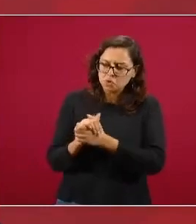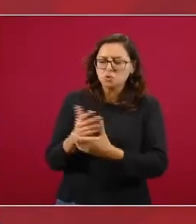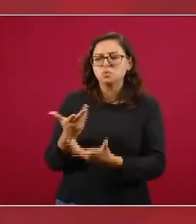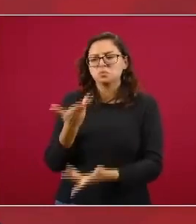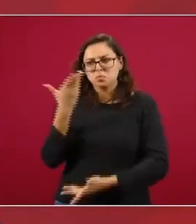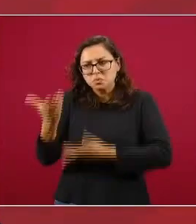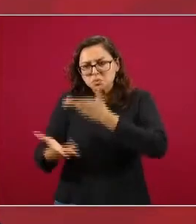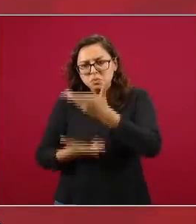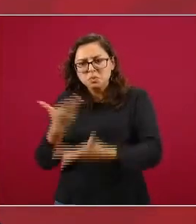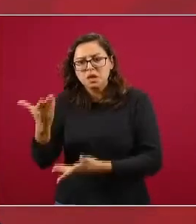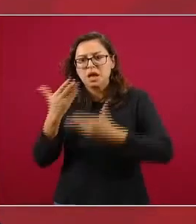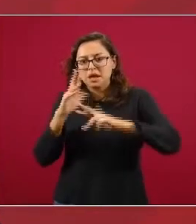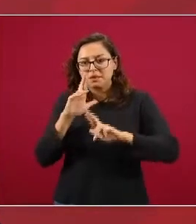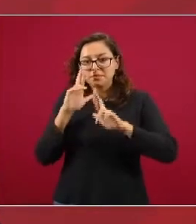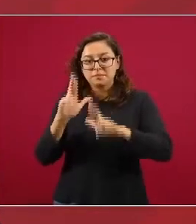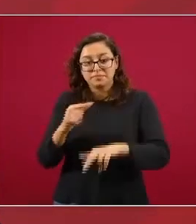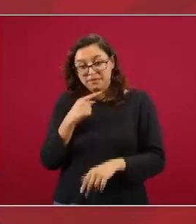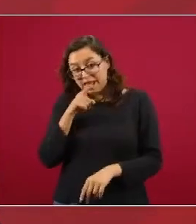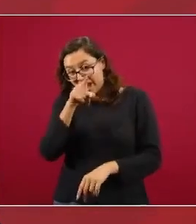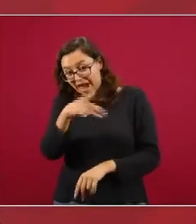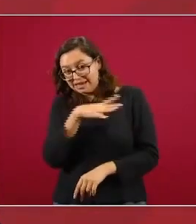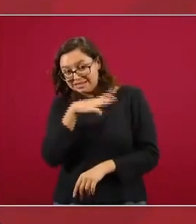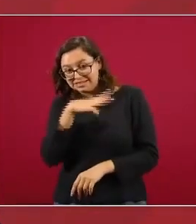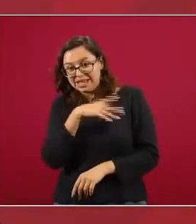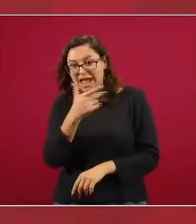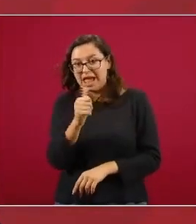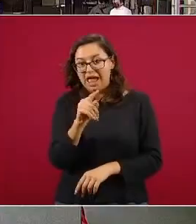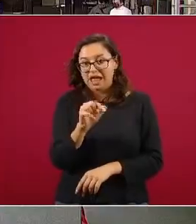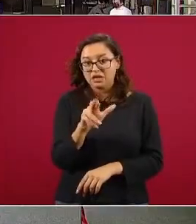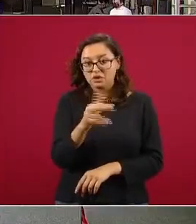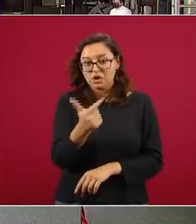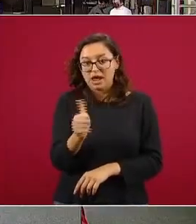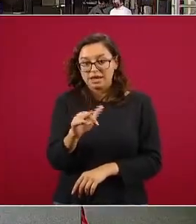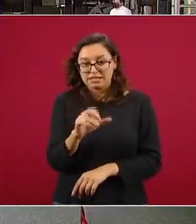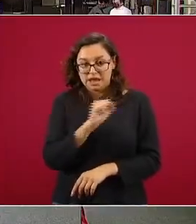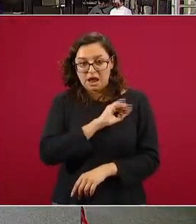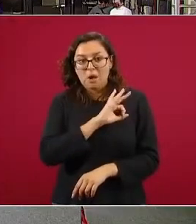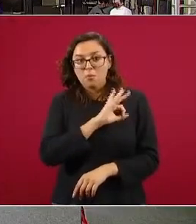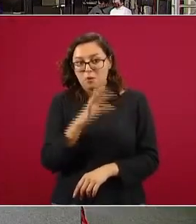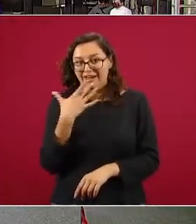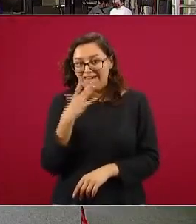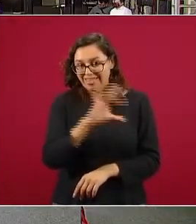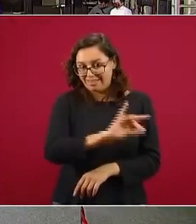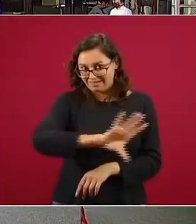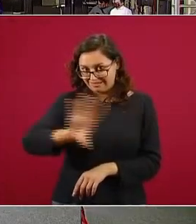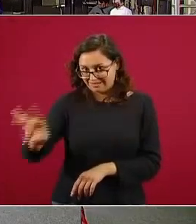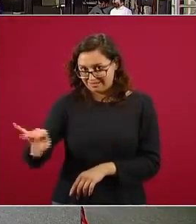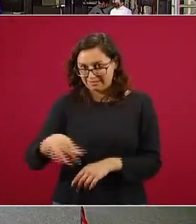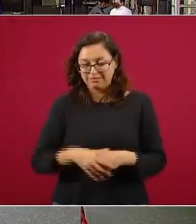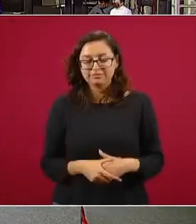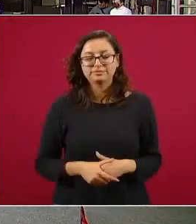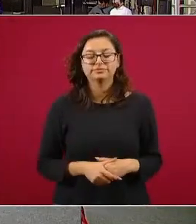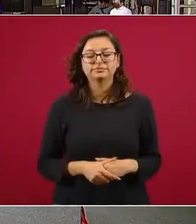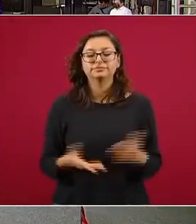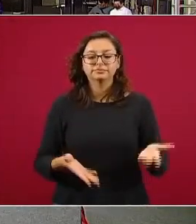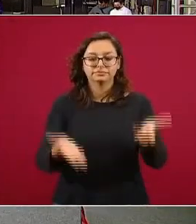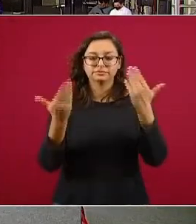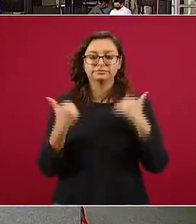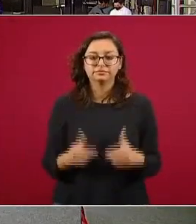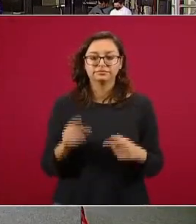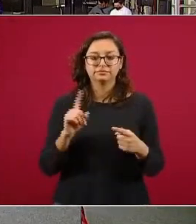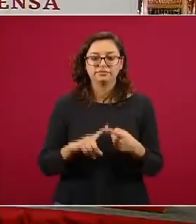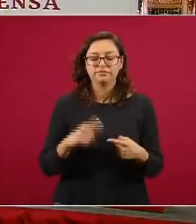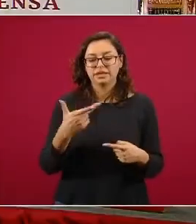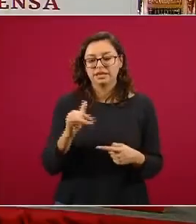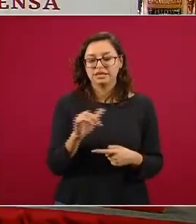pero le pedimos aquí a Héctor García si le puede compartir esta información. Vamos a darle la palabra a Guillermo